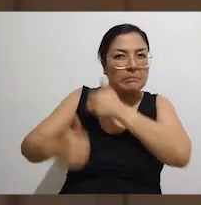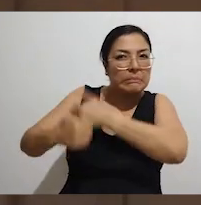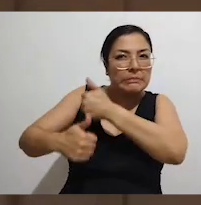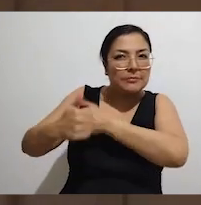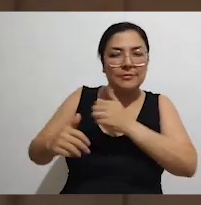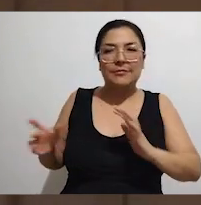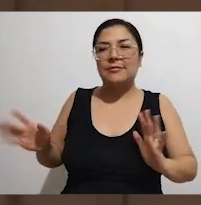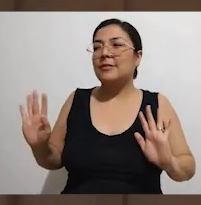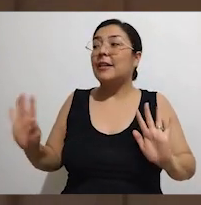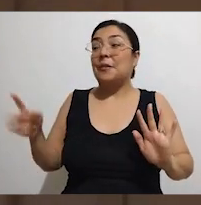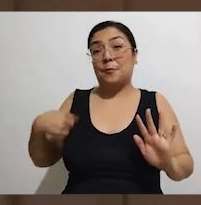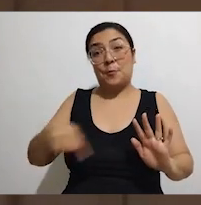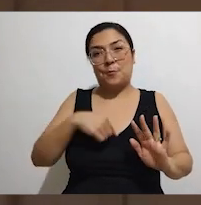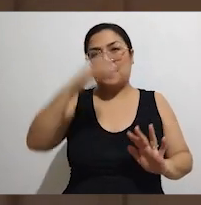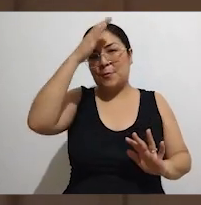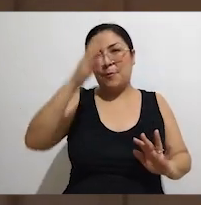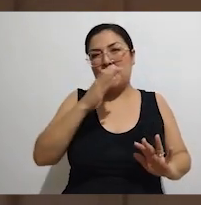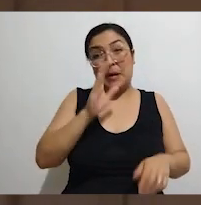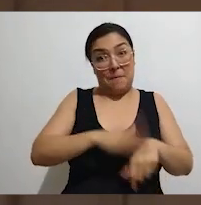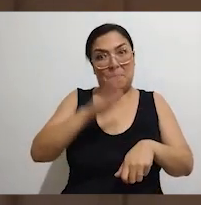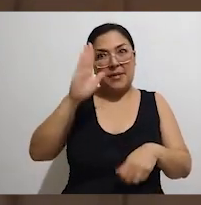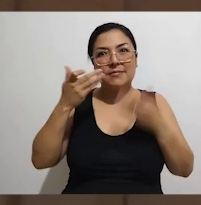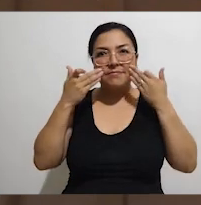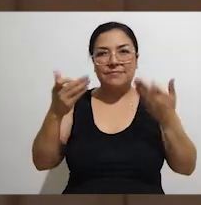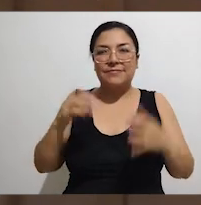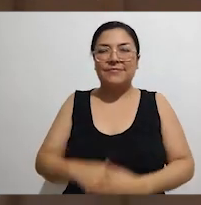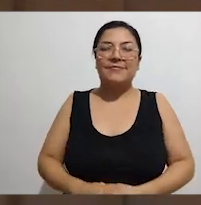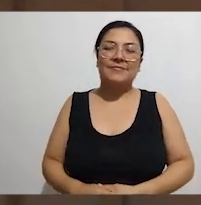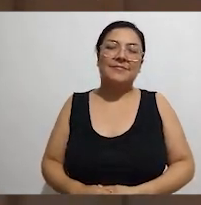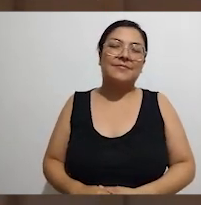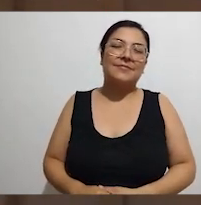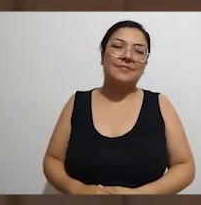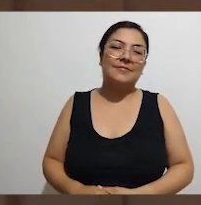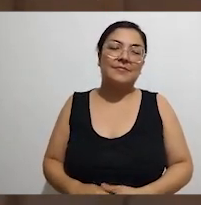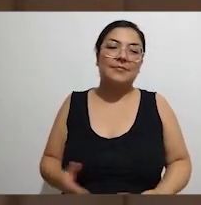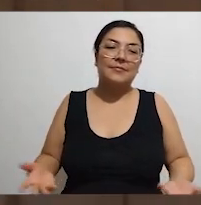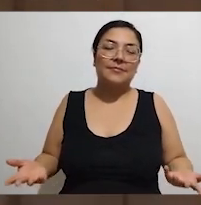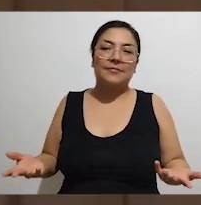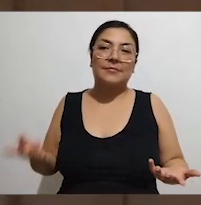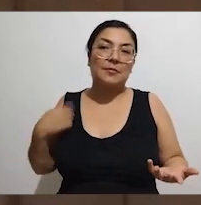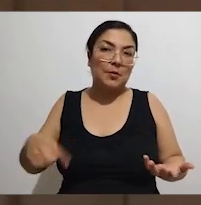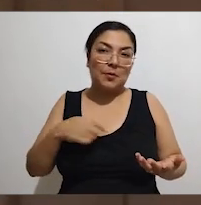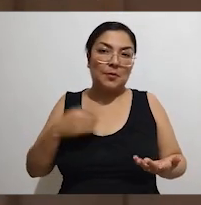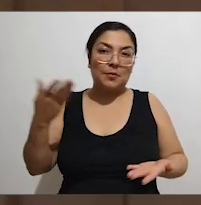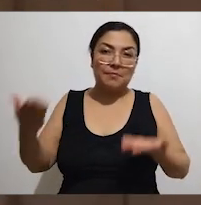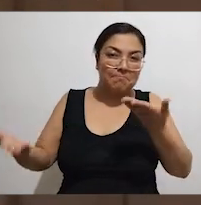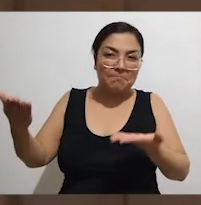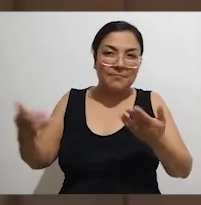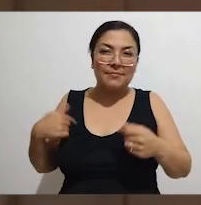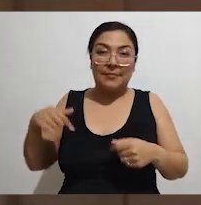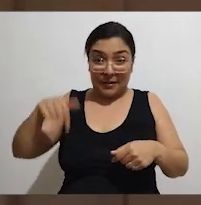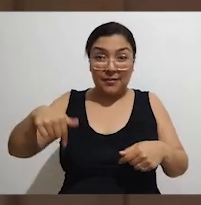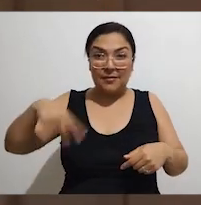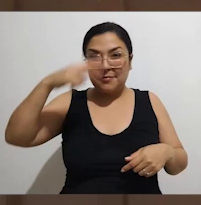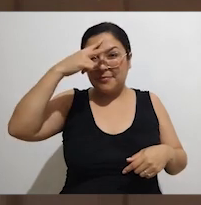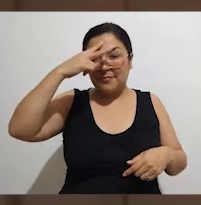más observadores registrados en Coahuila que en el Estado de México, en forma proporcional, naturalmente, al padrón, y además tuvimos más